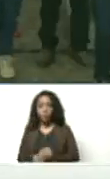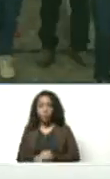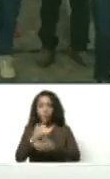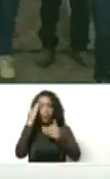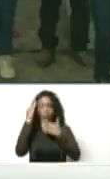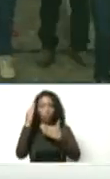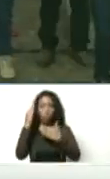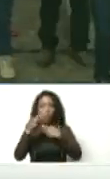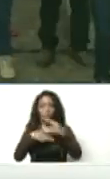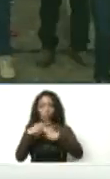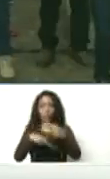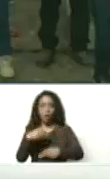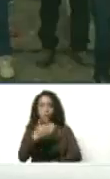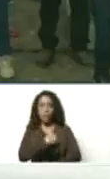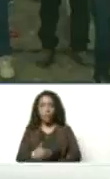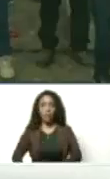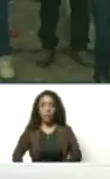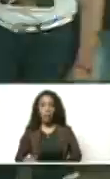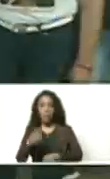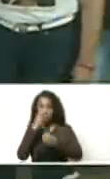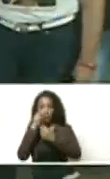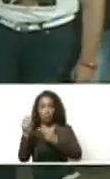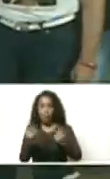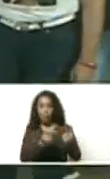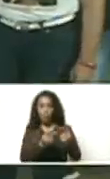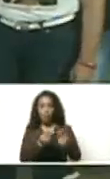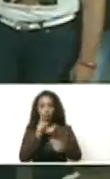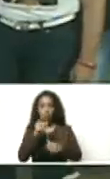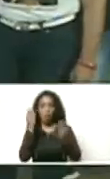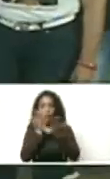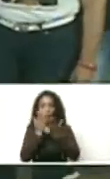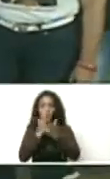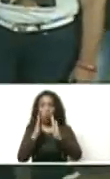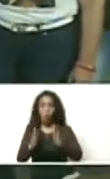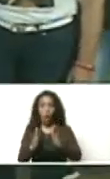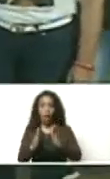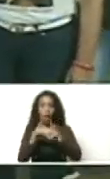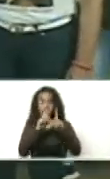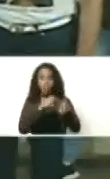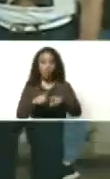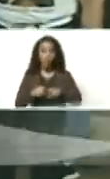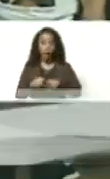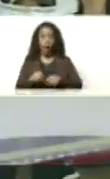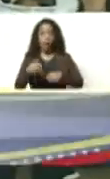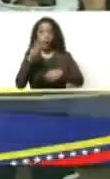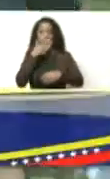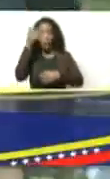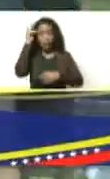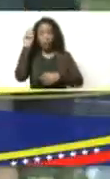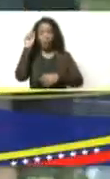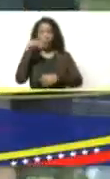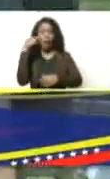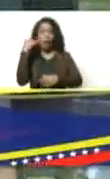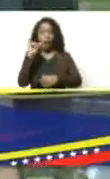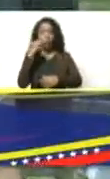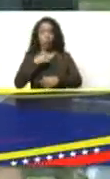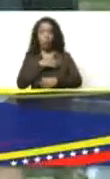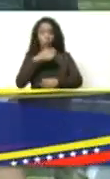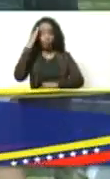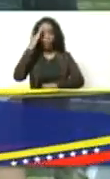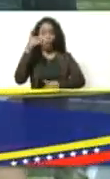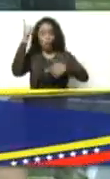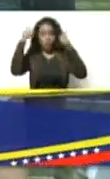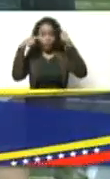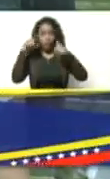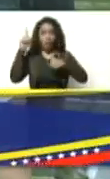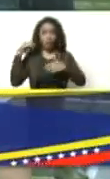Saludos, revolucionario, presidente. Bienvenido a su escuela, la Escuela Agroecológica Indio Rangel, donde también está nuestro comandante